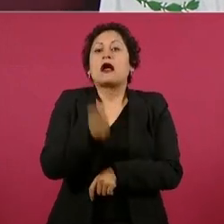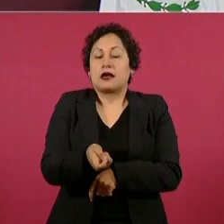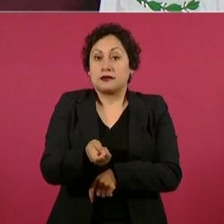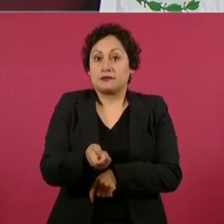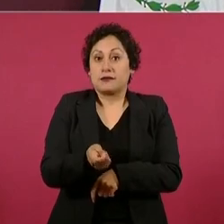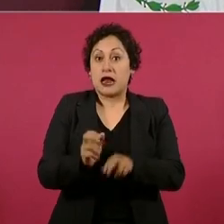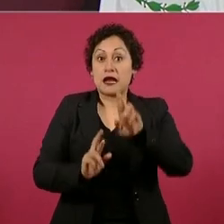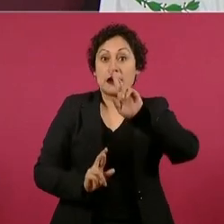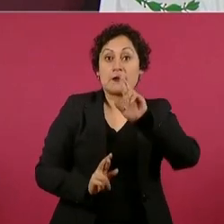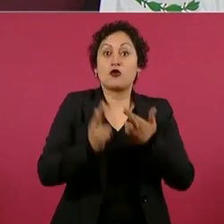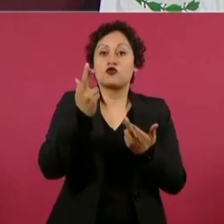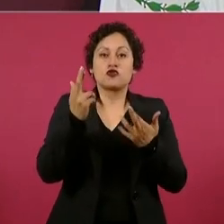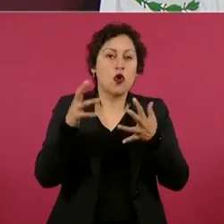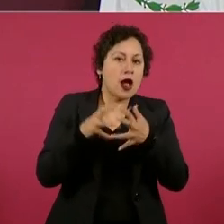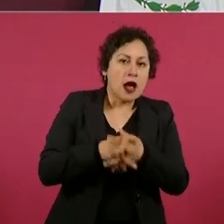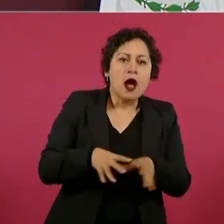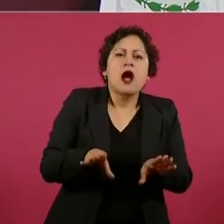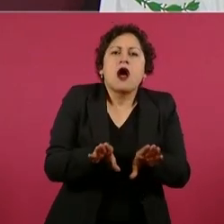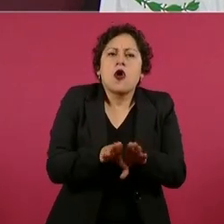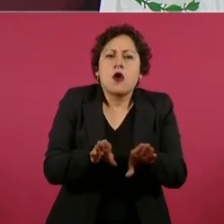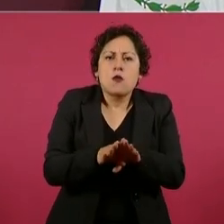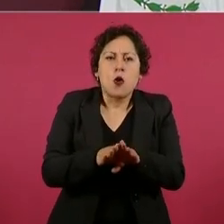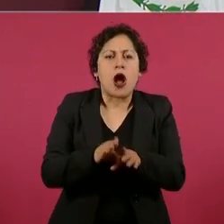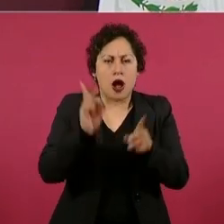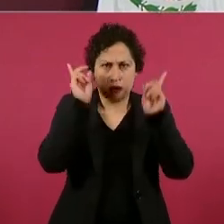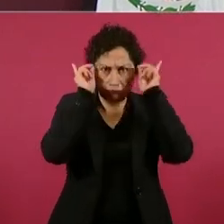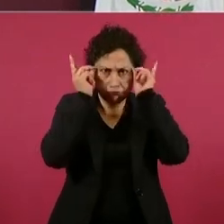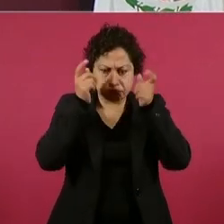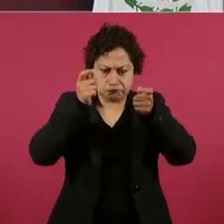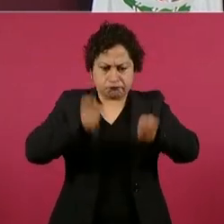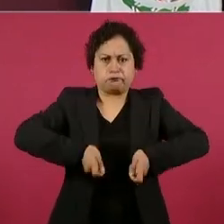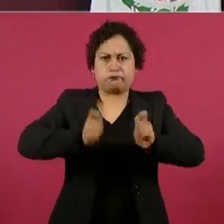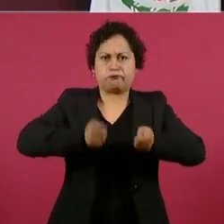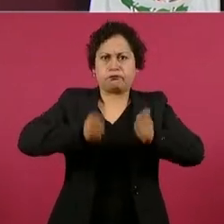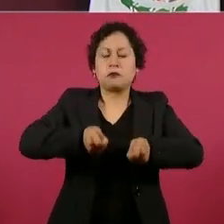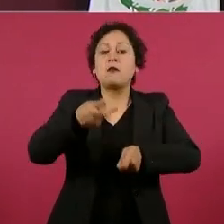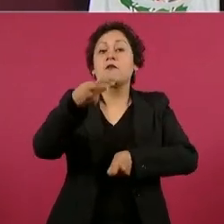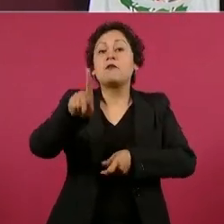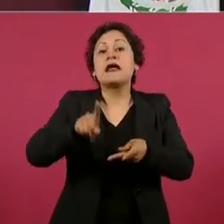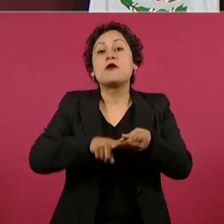en ferrocarril, porque estaba todo comunicado.